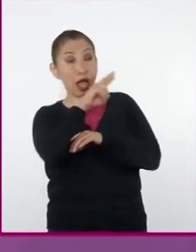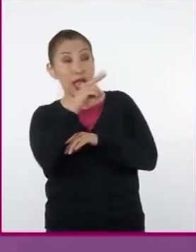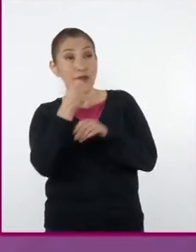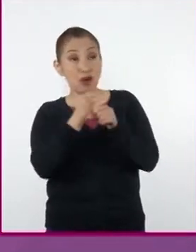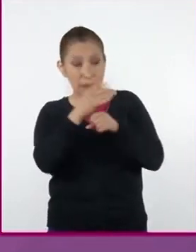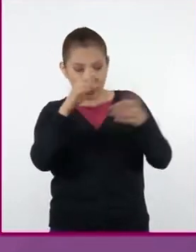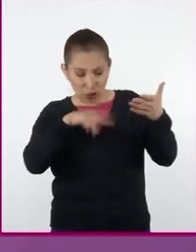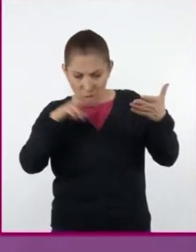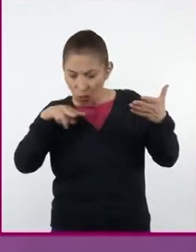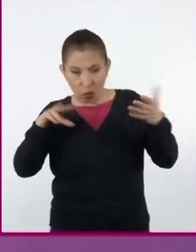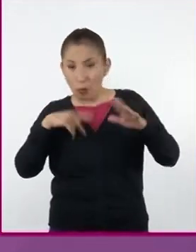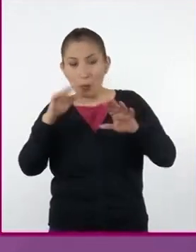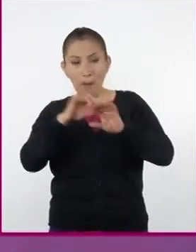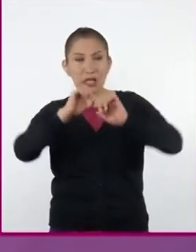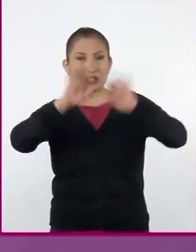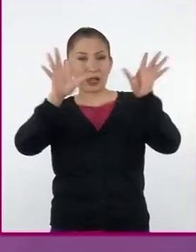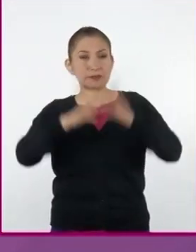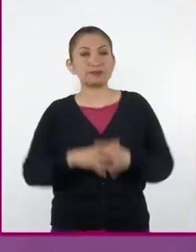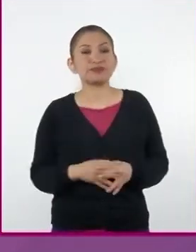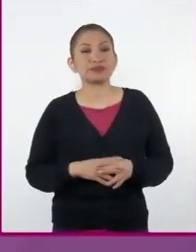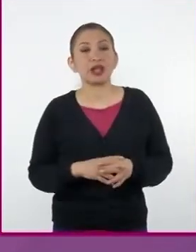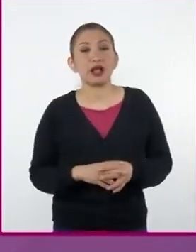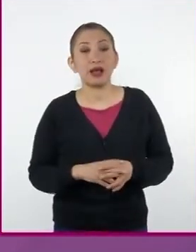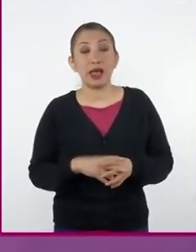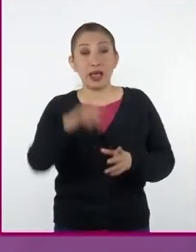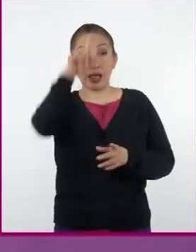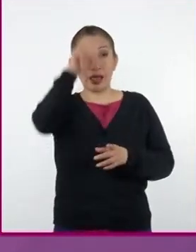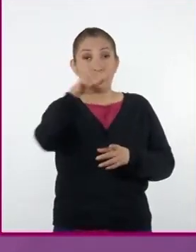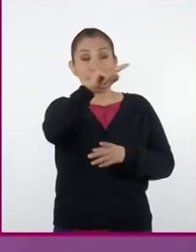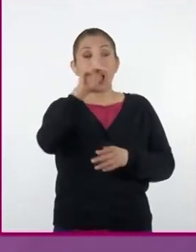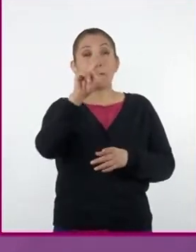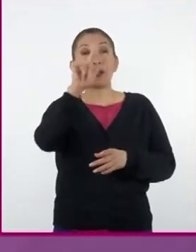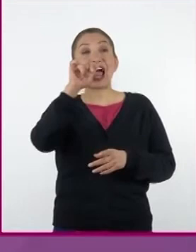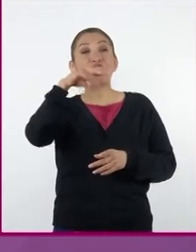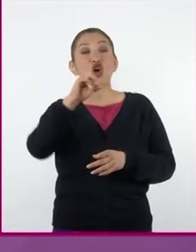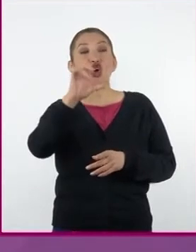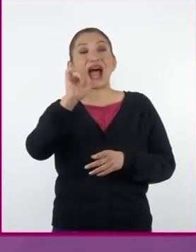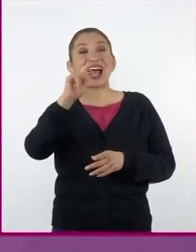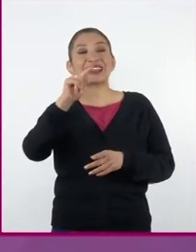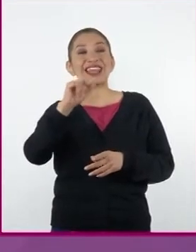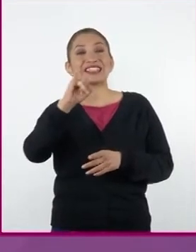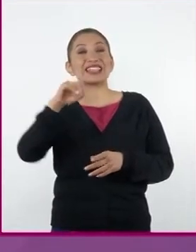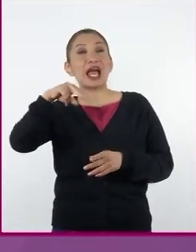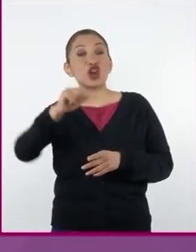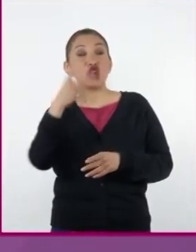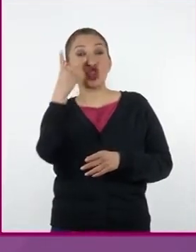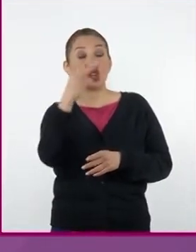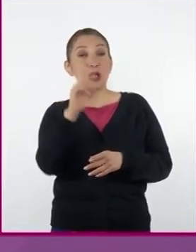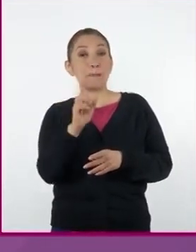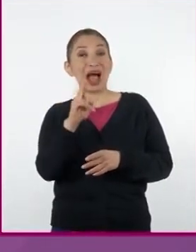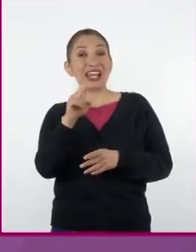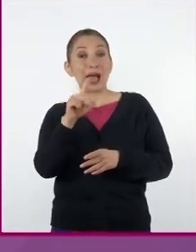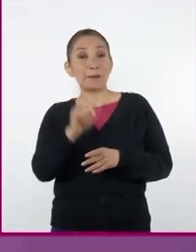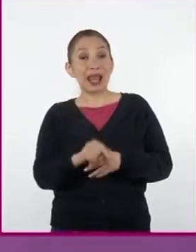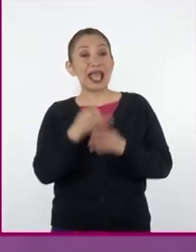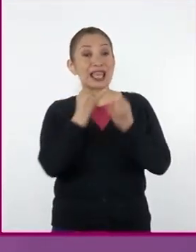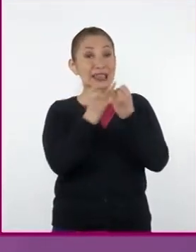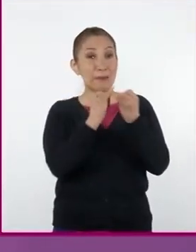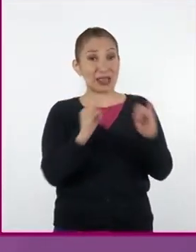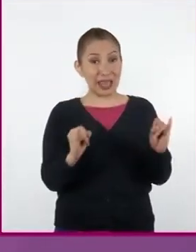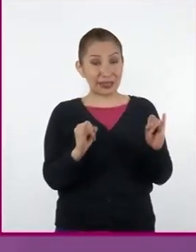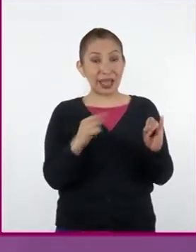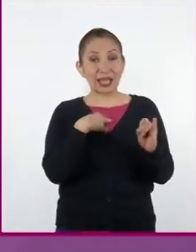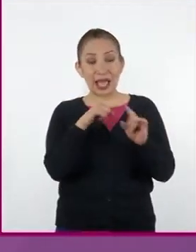datos. En un plano cartesiano se incluyen dos variables. Una es la variable independiente